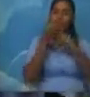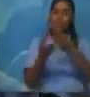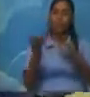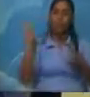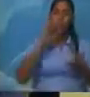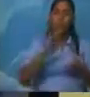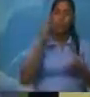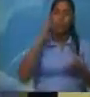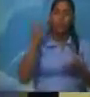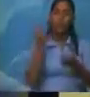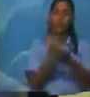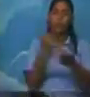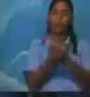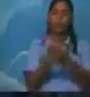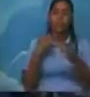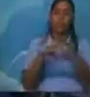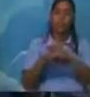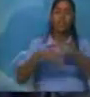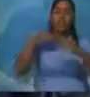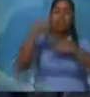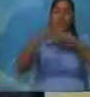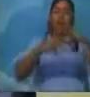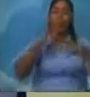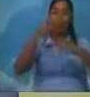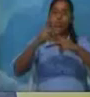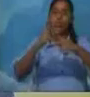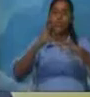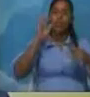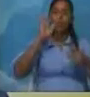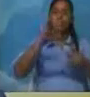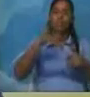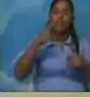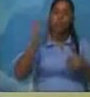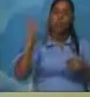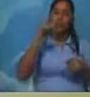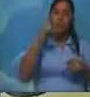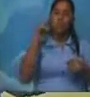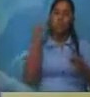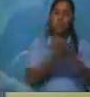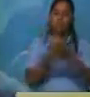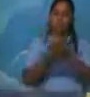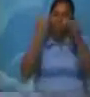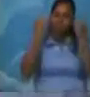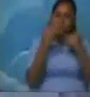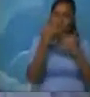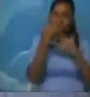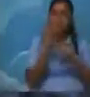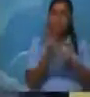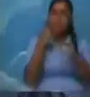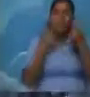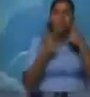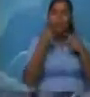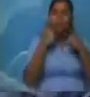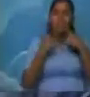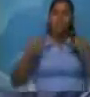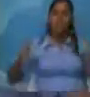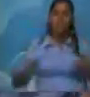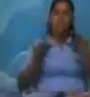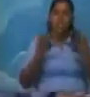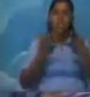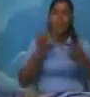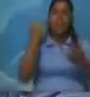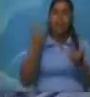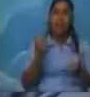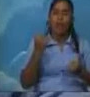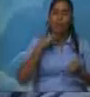prueba es porque vamos a ser promovidos a otro grado Así que cuando venga una prueba no agache la cabeza no se ponga a llorar saque el pecho y diga